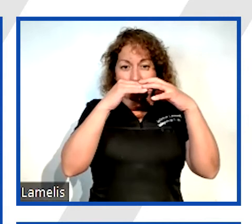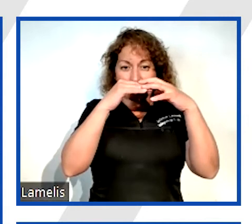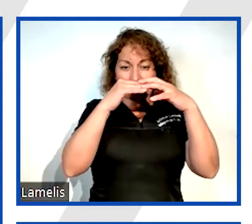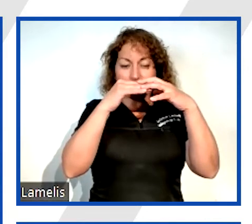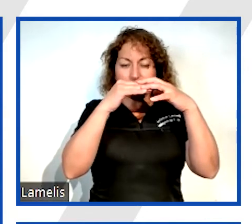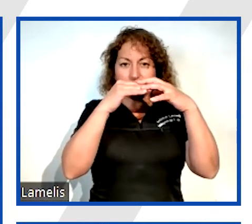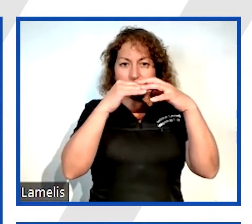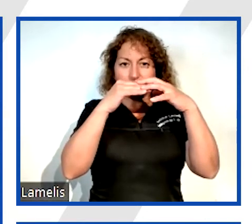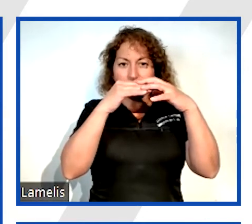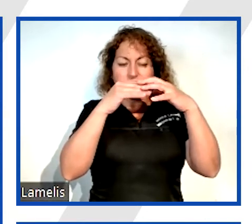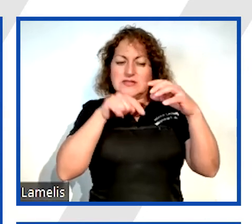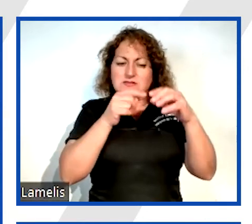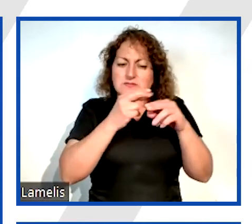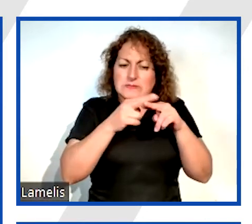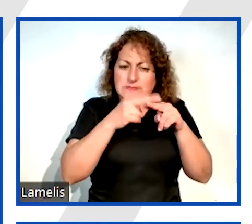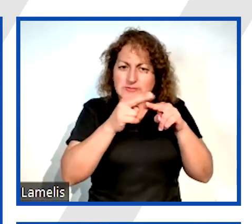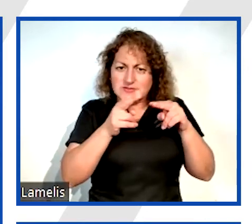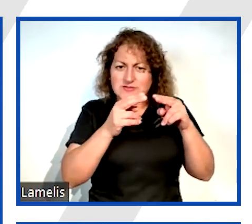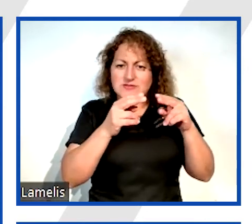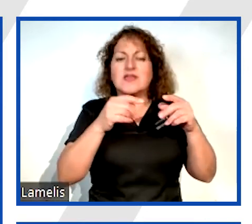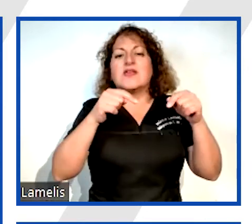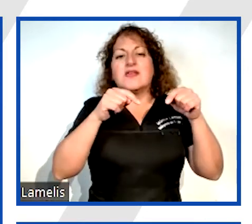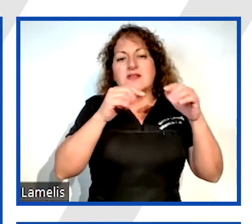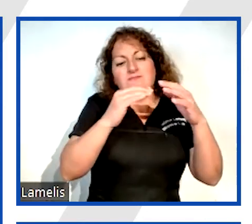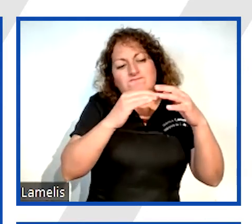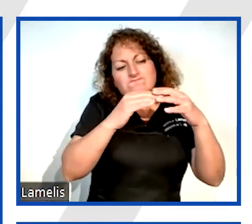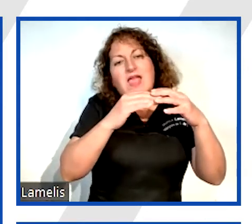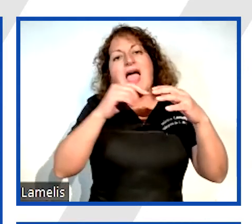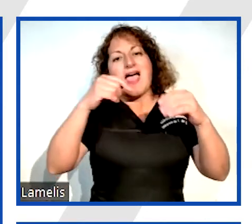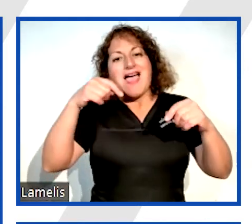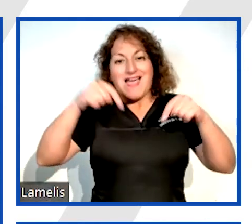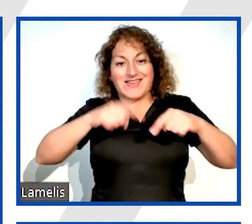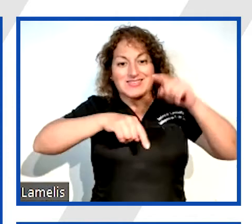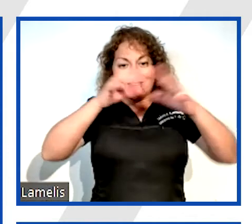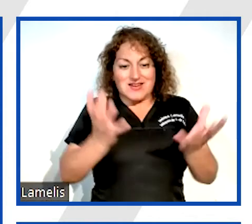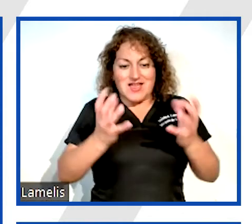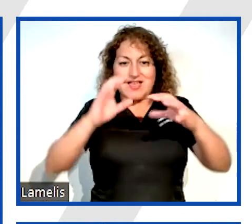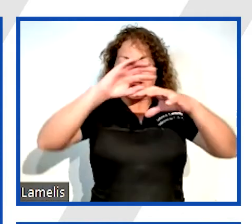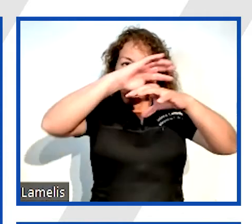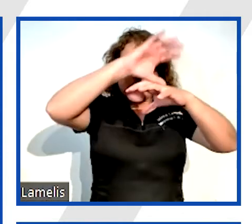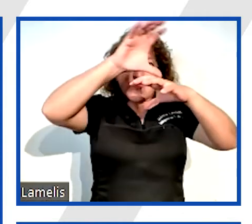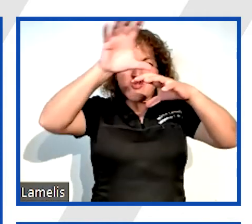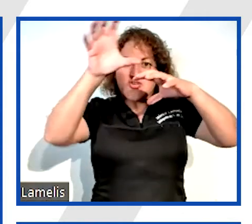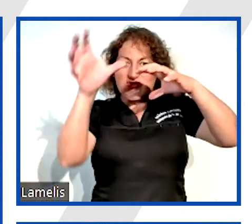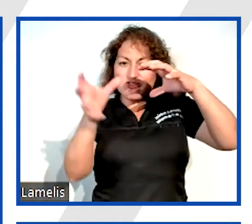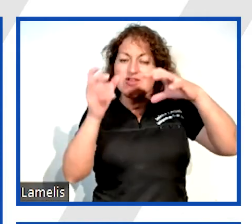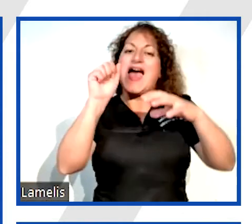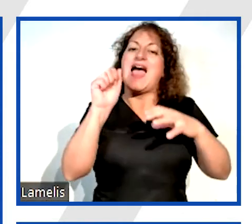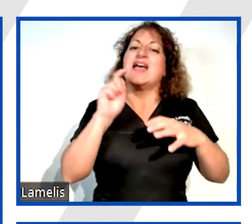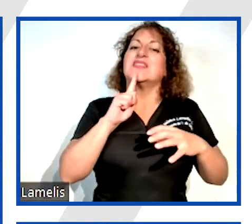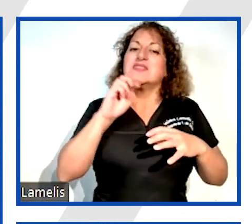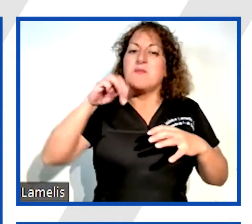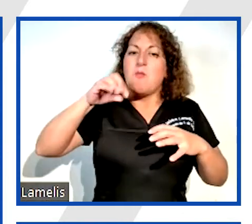que lo mismo que generó las placas tectónicas es que tenemos atmósfera y tenemos océanos ya y las placas tectónicas también que se